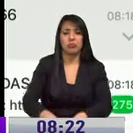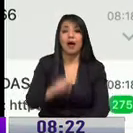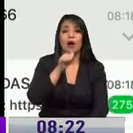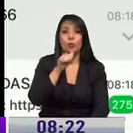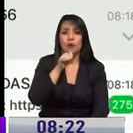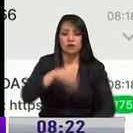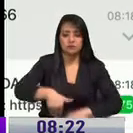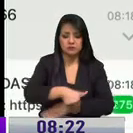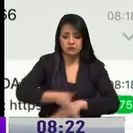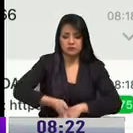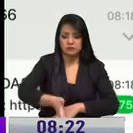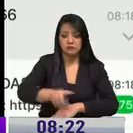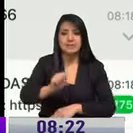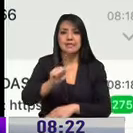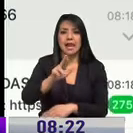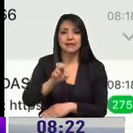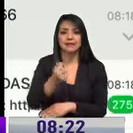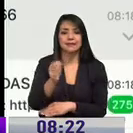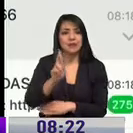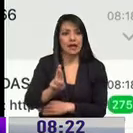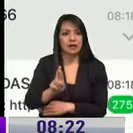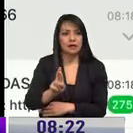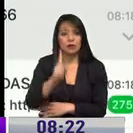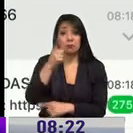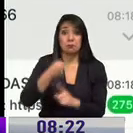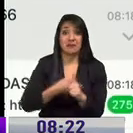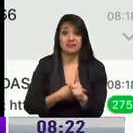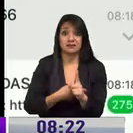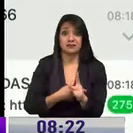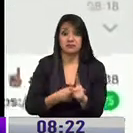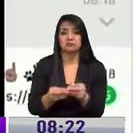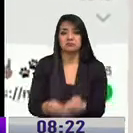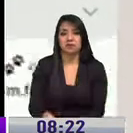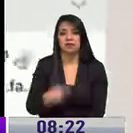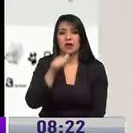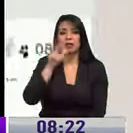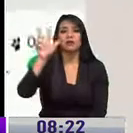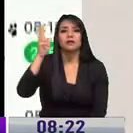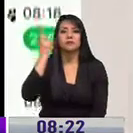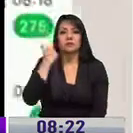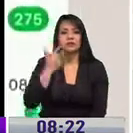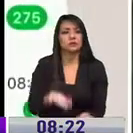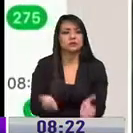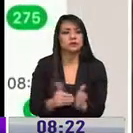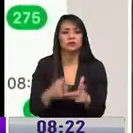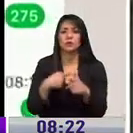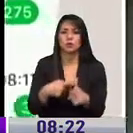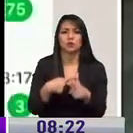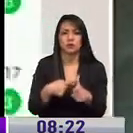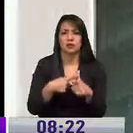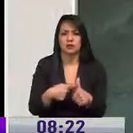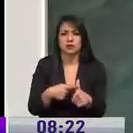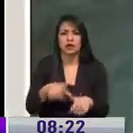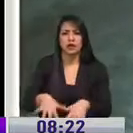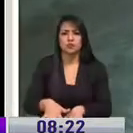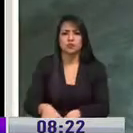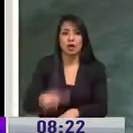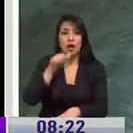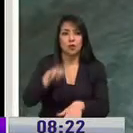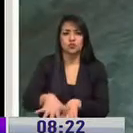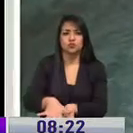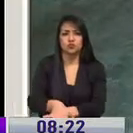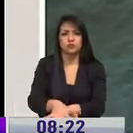Salazar y Antonio de la Sala. No es ni un mes y nos dejaron sin agua 3 días otra vez. Es urgente, no se puede pasar, un río desbordado.